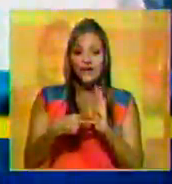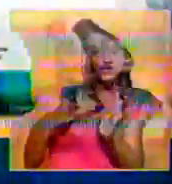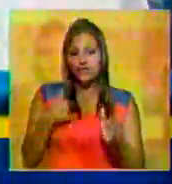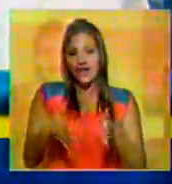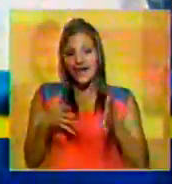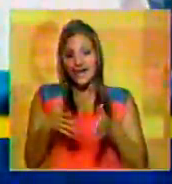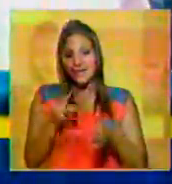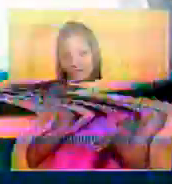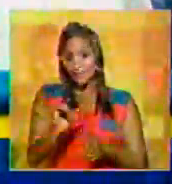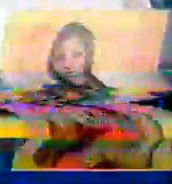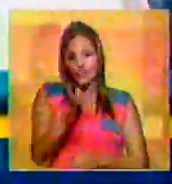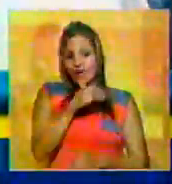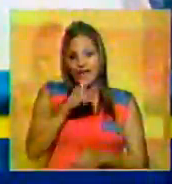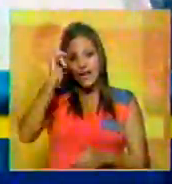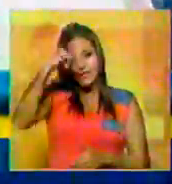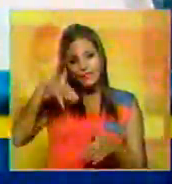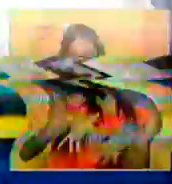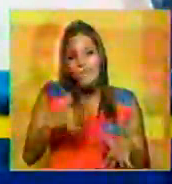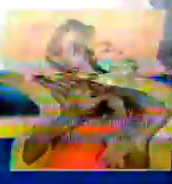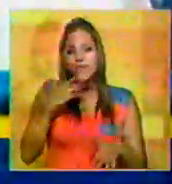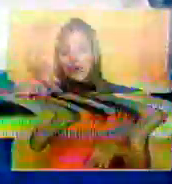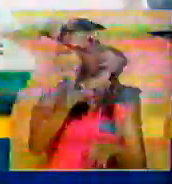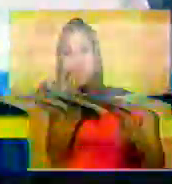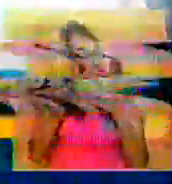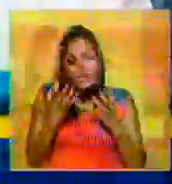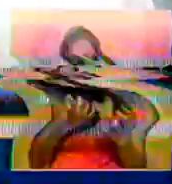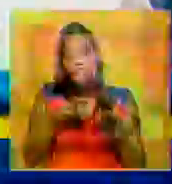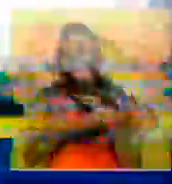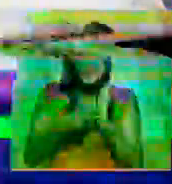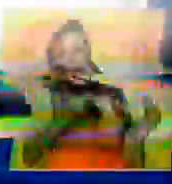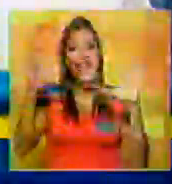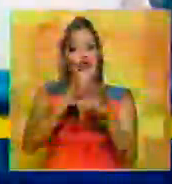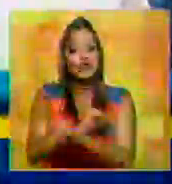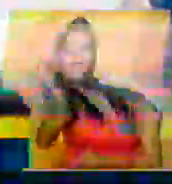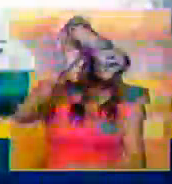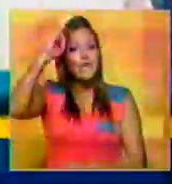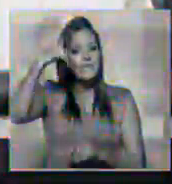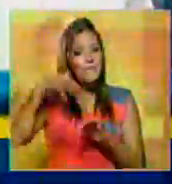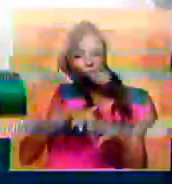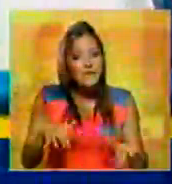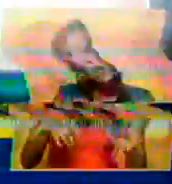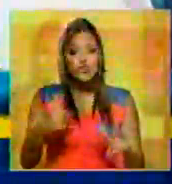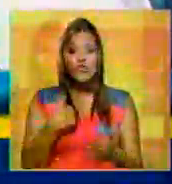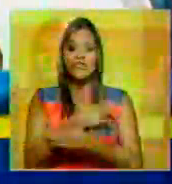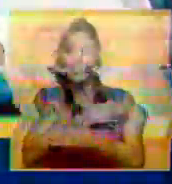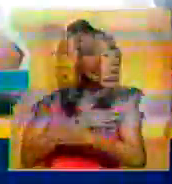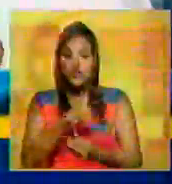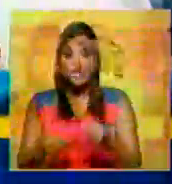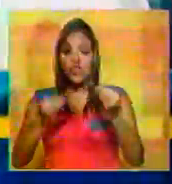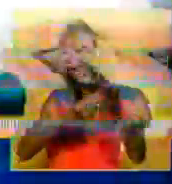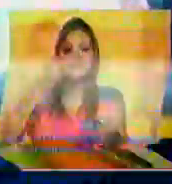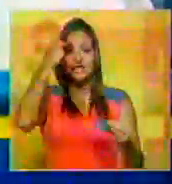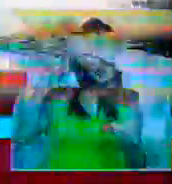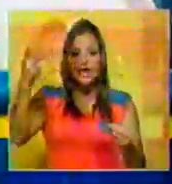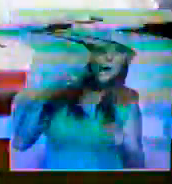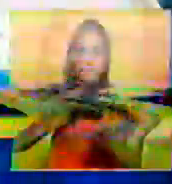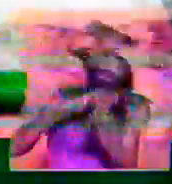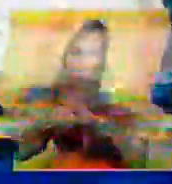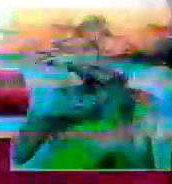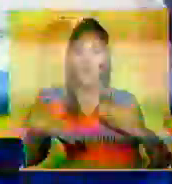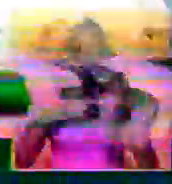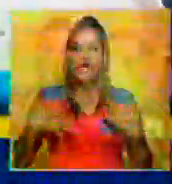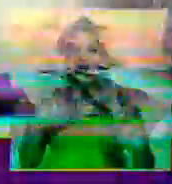se orinó ese día, y si es carita triste, ella se orinó en la noche. Si yo le gano, yo le voy a dar un premio para que ella psicológicamente se motive